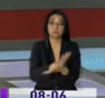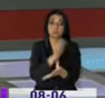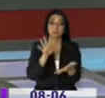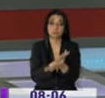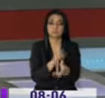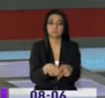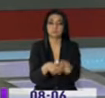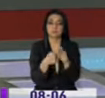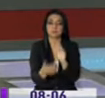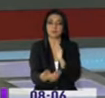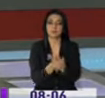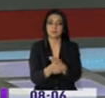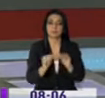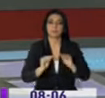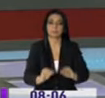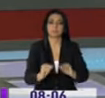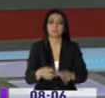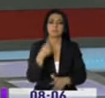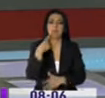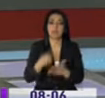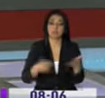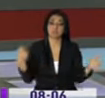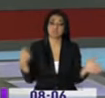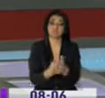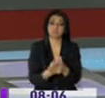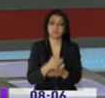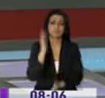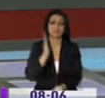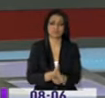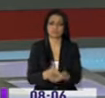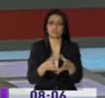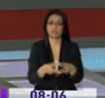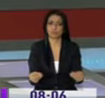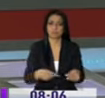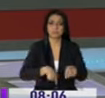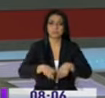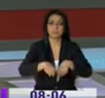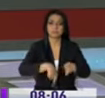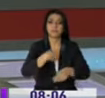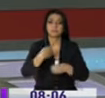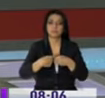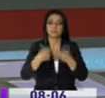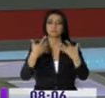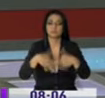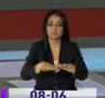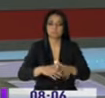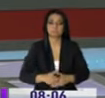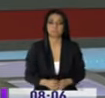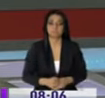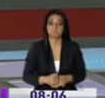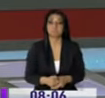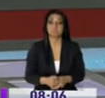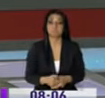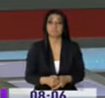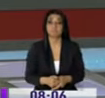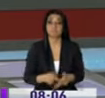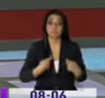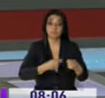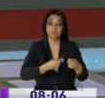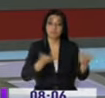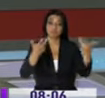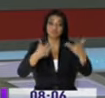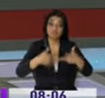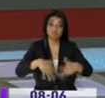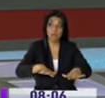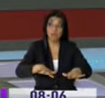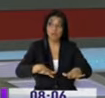para prevenir los consabidos accidentes de tránsito en las vías del Distrito Metropolitano. Al término de los talleres, ellos